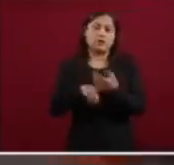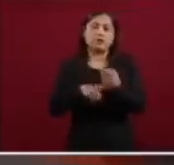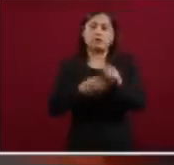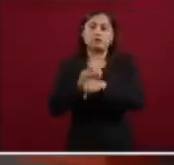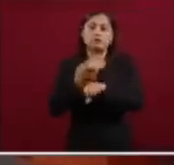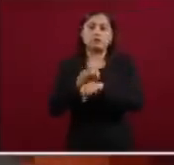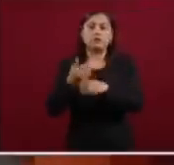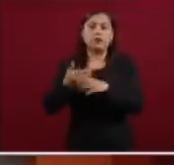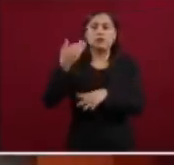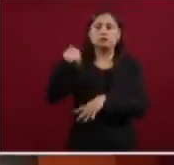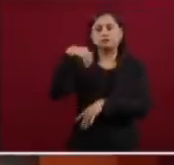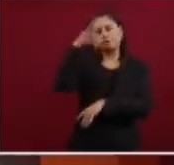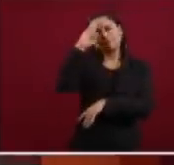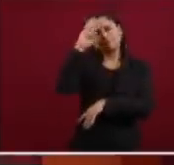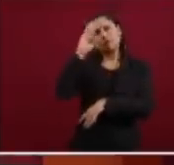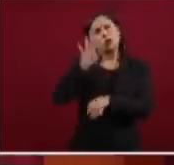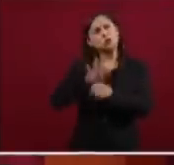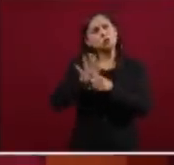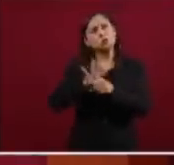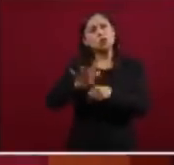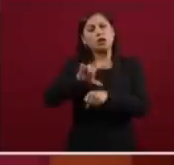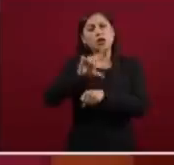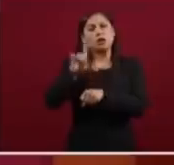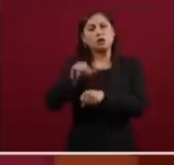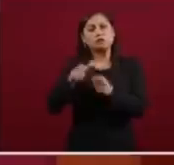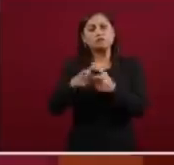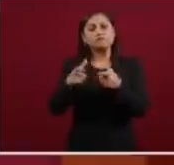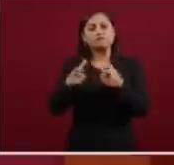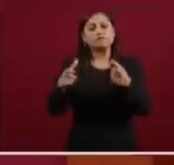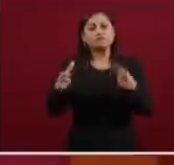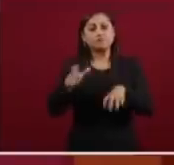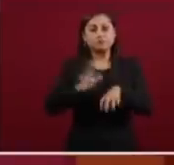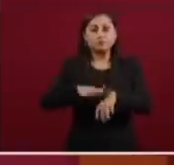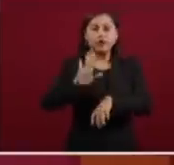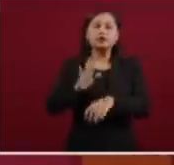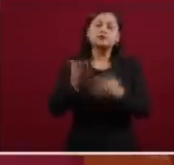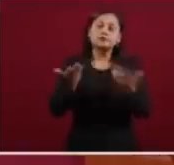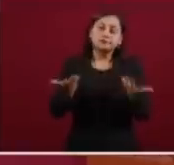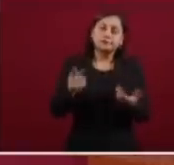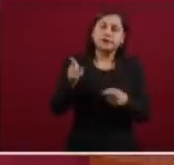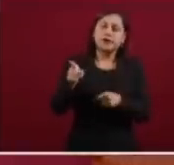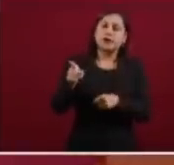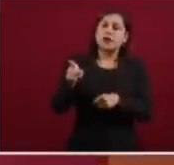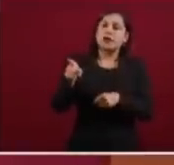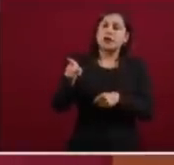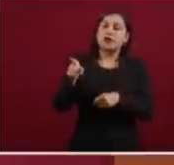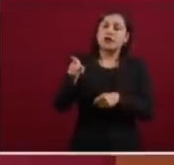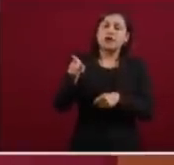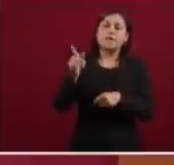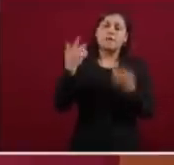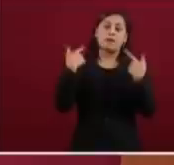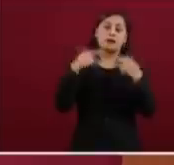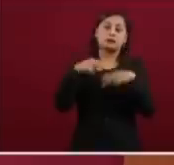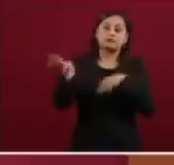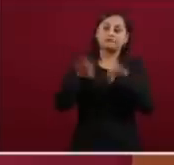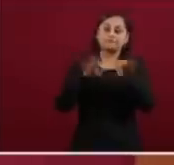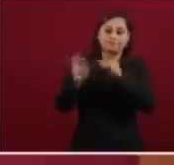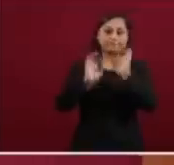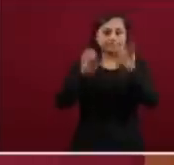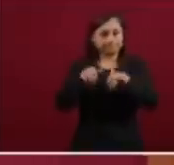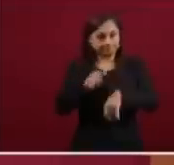que se estimó y hay que contratar a más maestros lo que se les